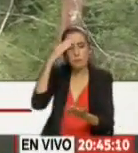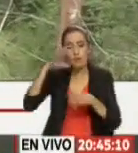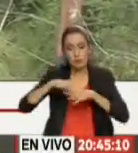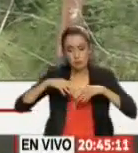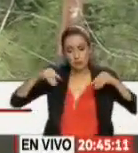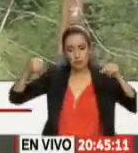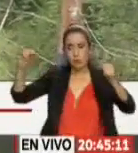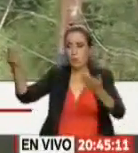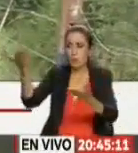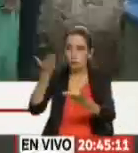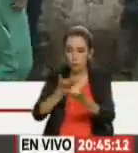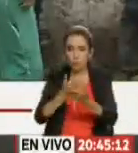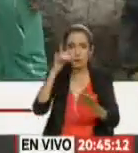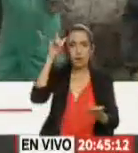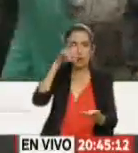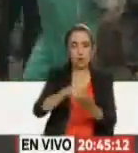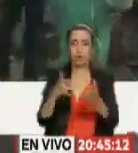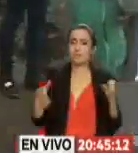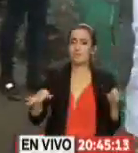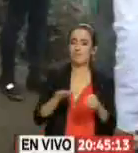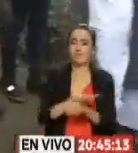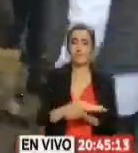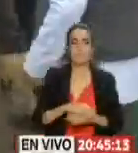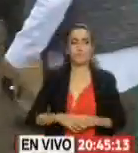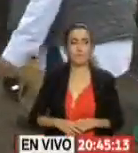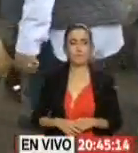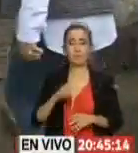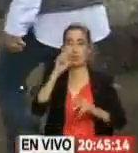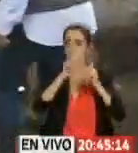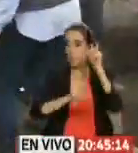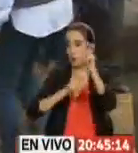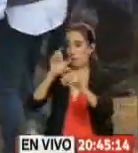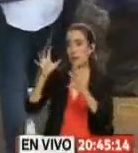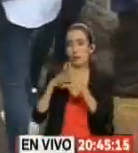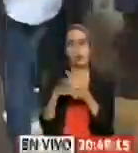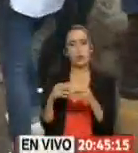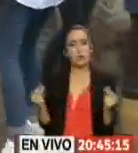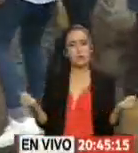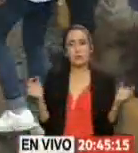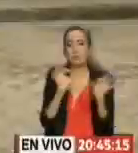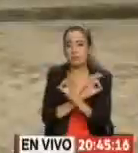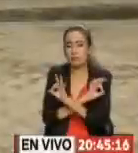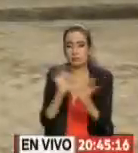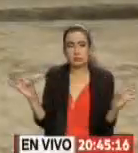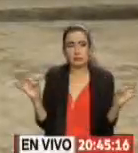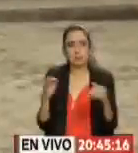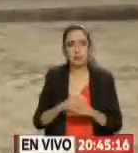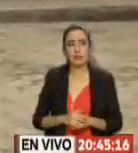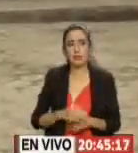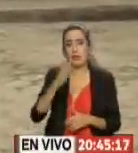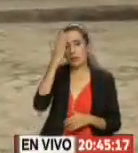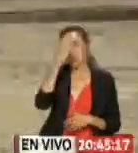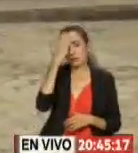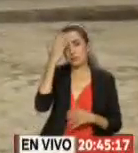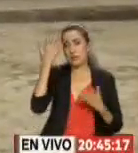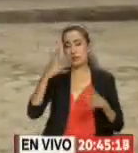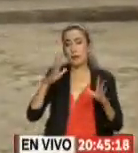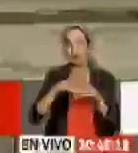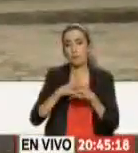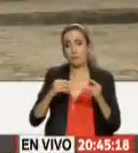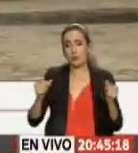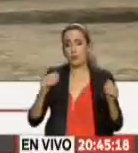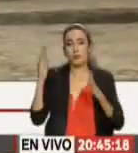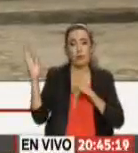anegar el terminal aéreo. Los habitantes del sector piden soluciones y una limpieza constante. Sabemos que la solución que se dio es